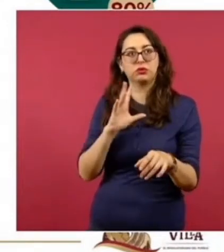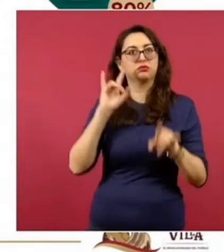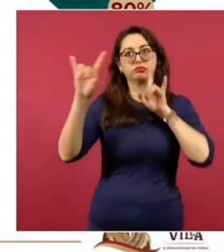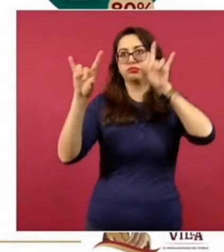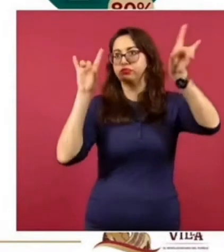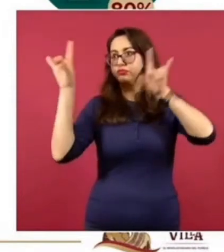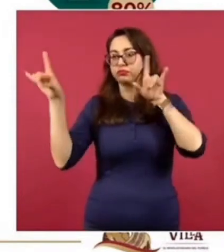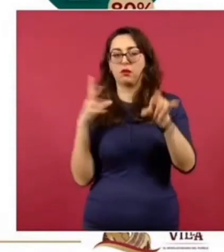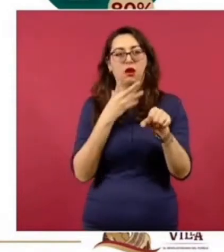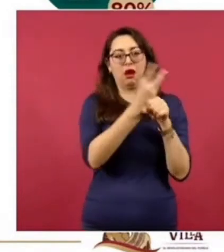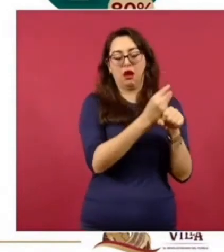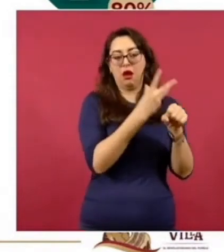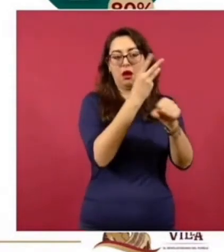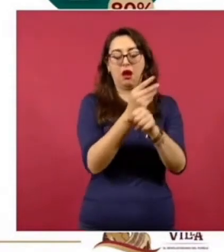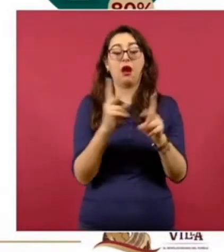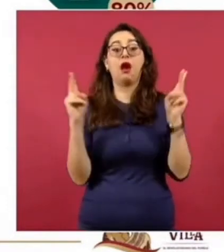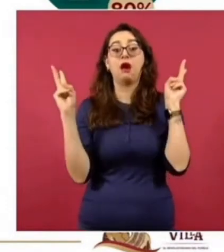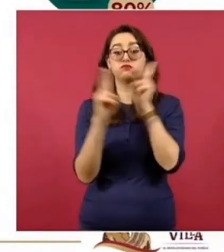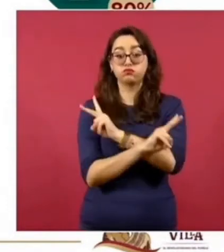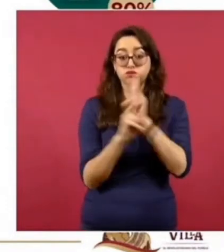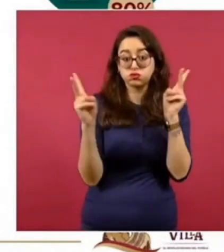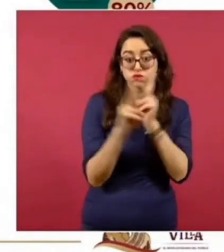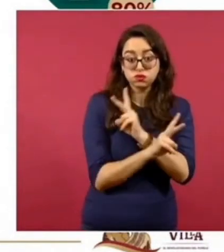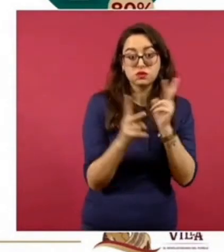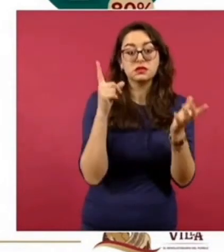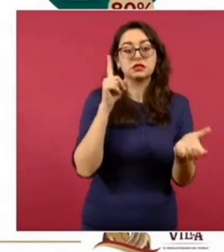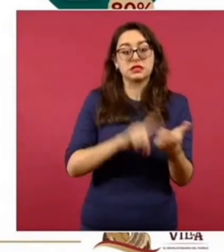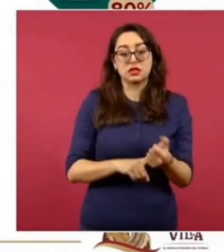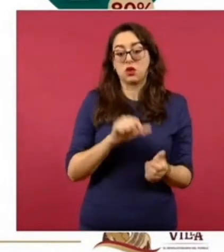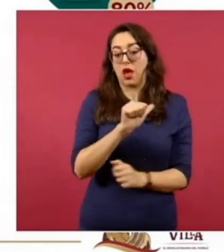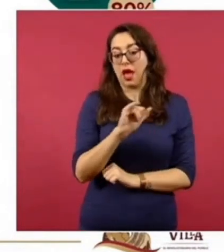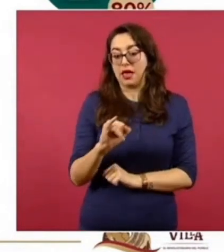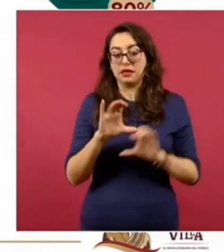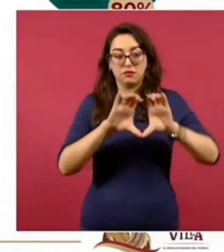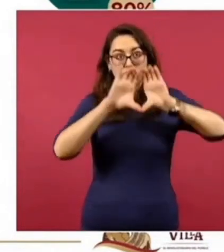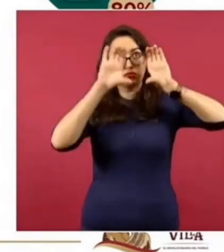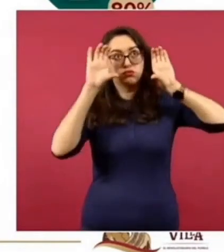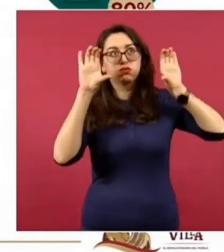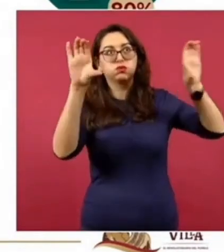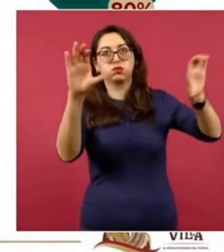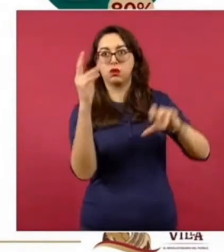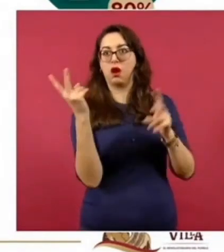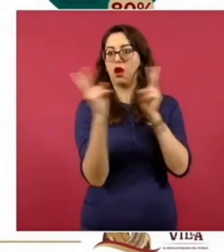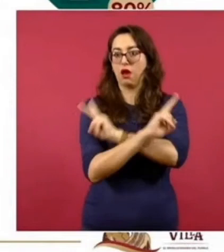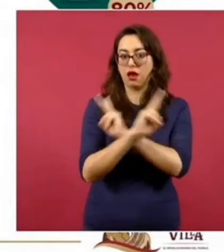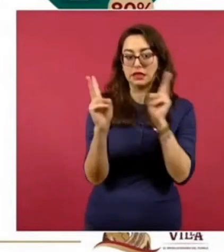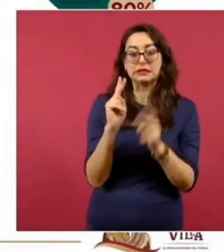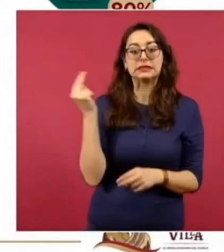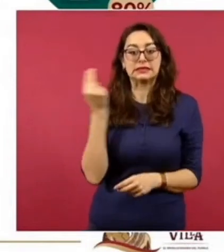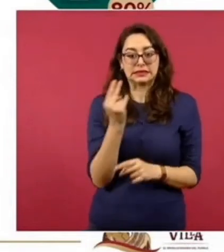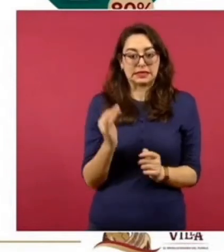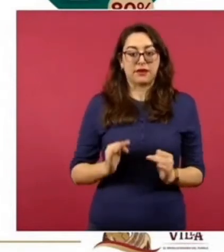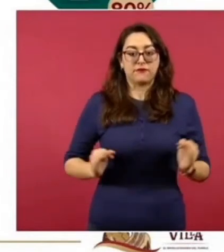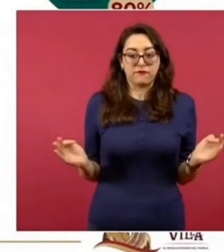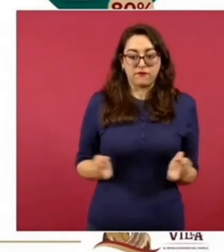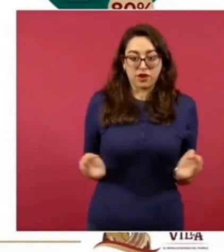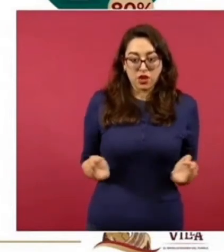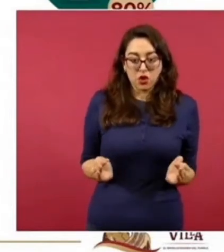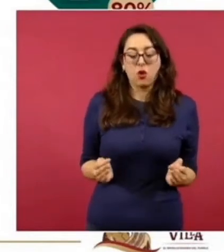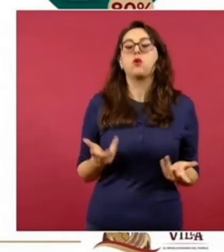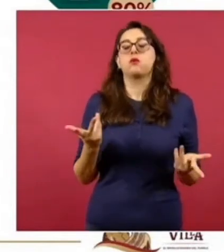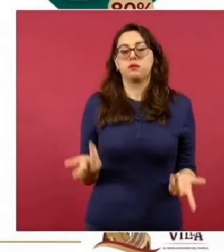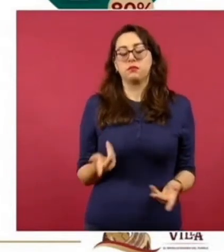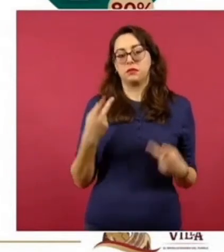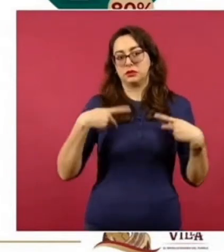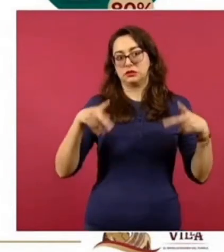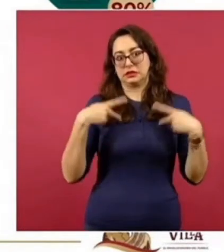casos también aires acondicionados en farmacias donde se necesita mantener cierta temperatura, y también el propio personal así